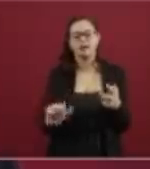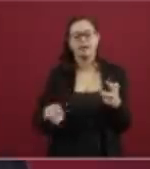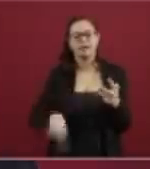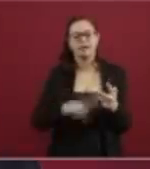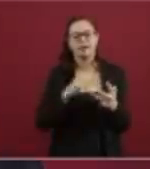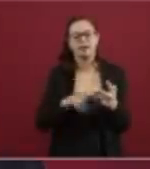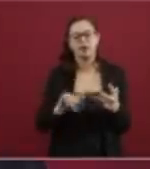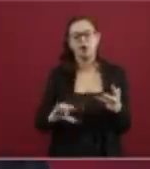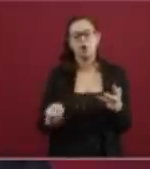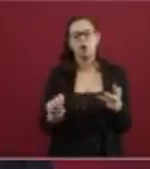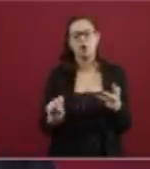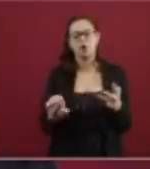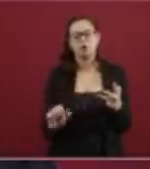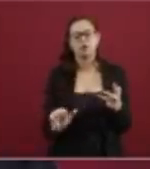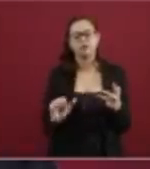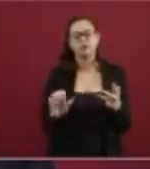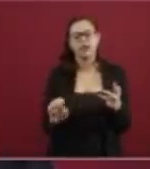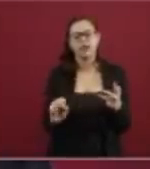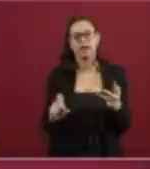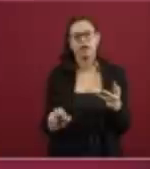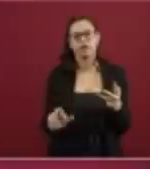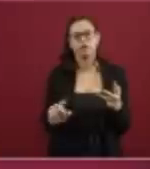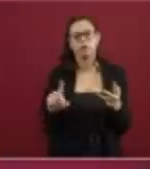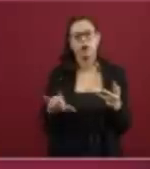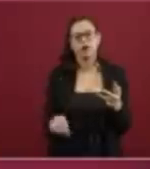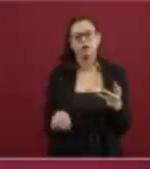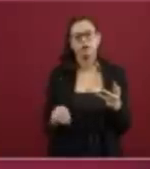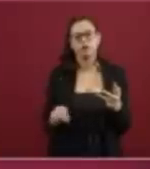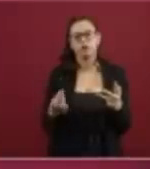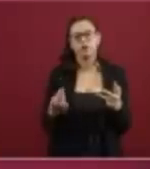y a José Eduardo Beltrán Hernández.